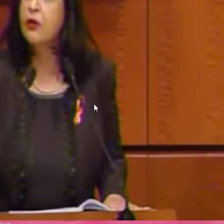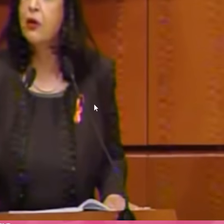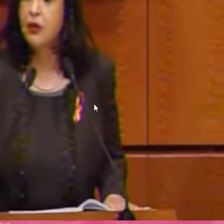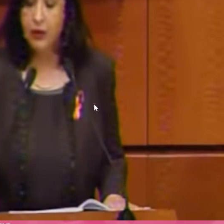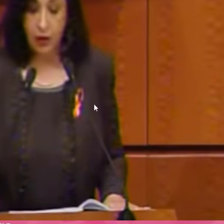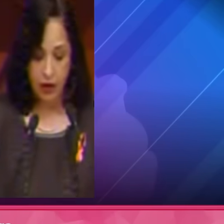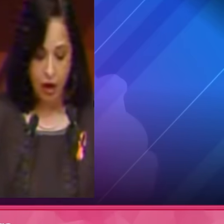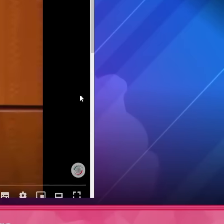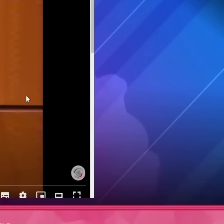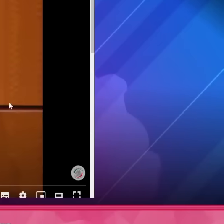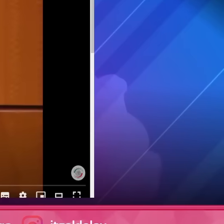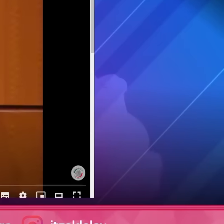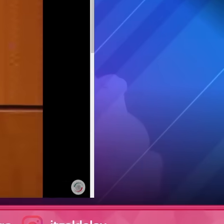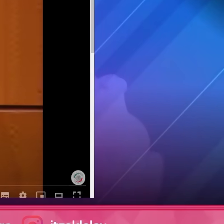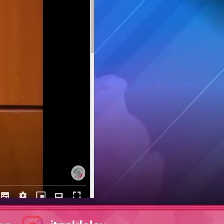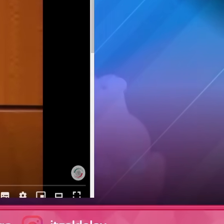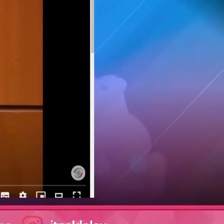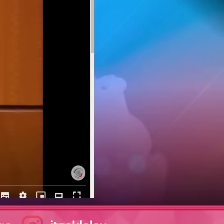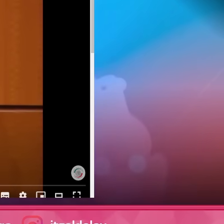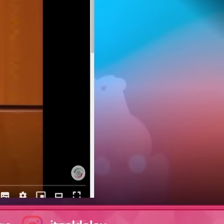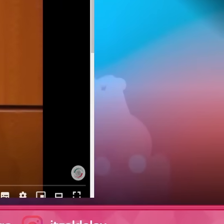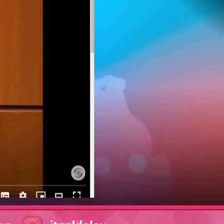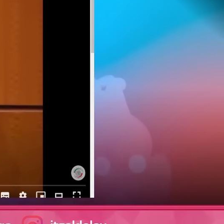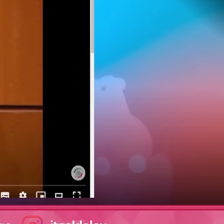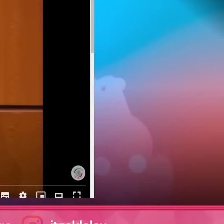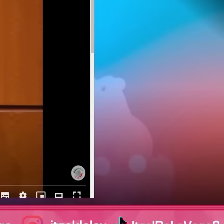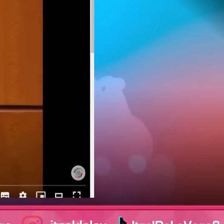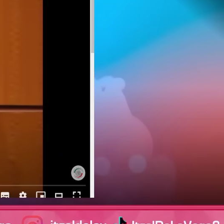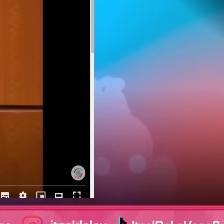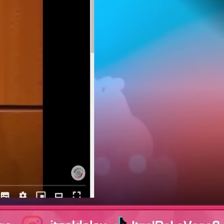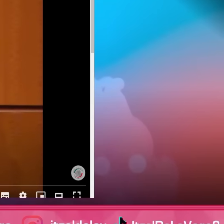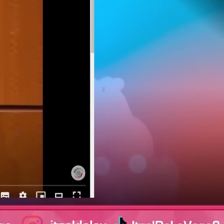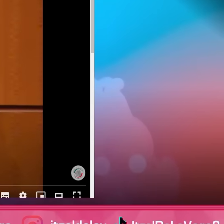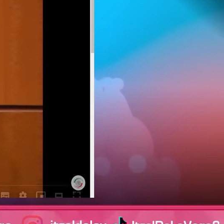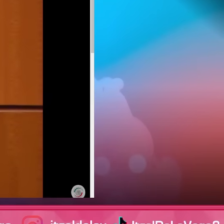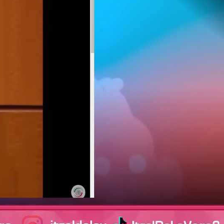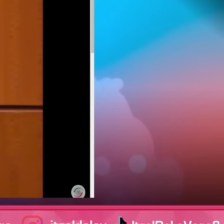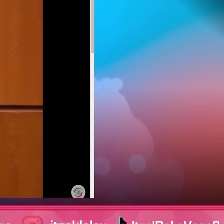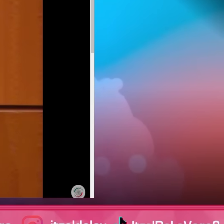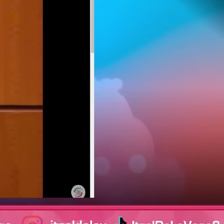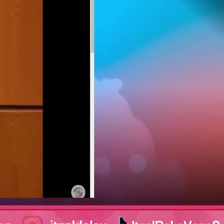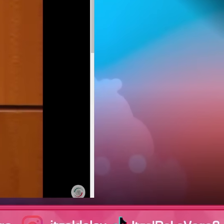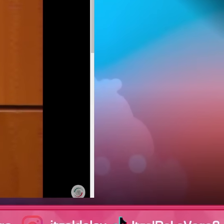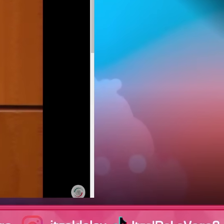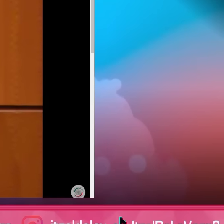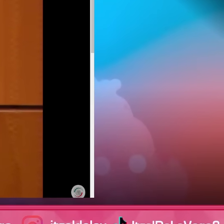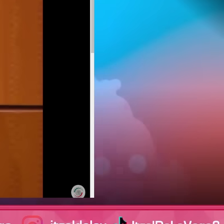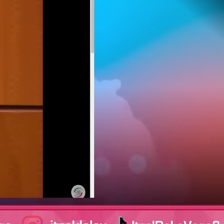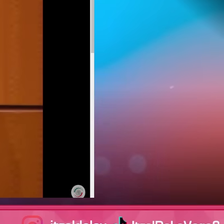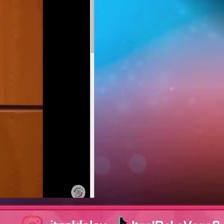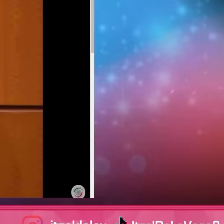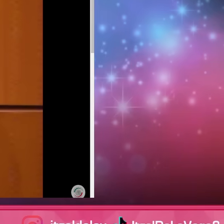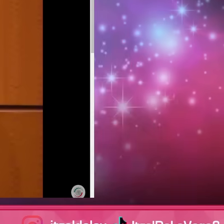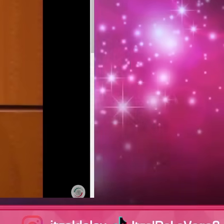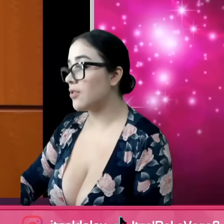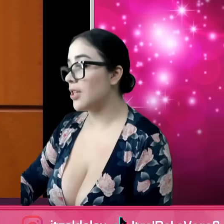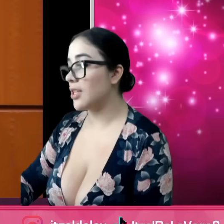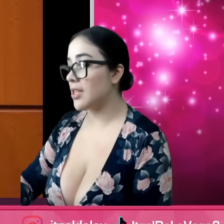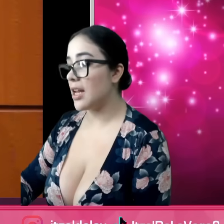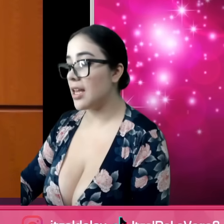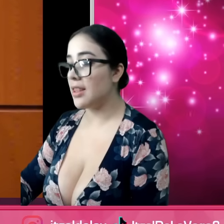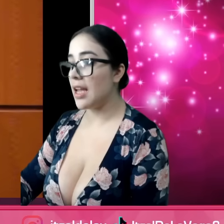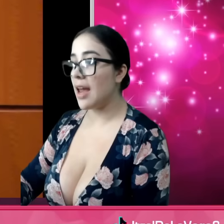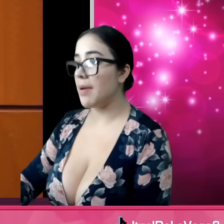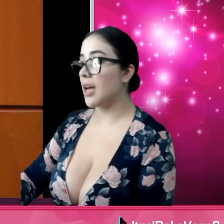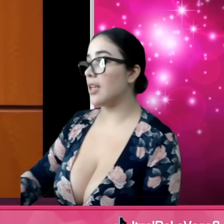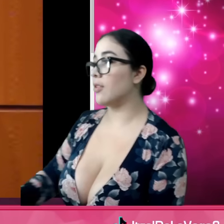Constitución, norma suprema que está dirigida. Hola, ¿qué tal mi gente bella y bonita? ¿Cómo están? Yo soy